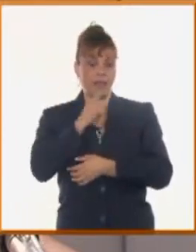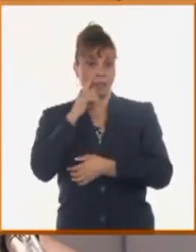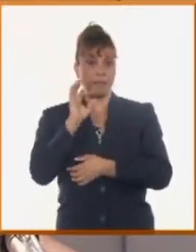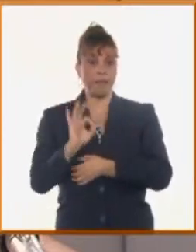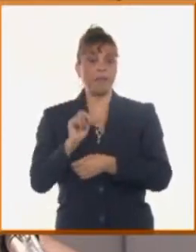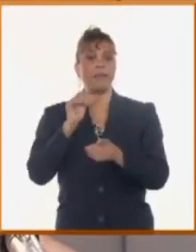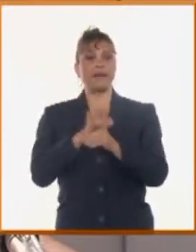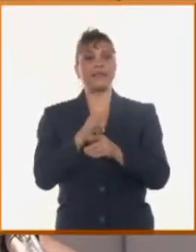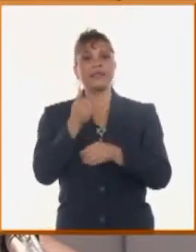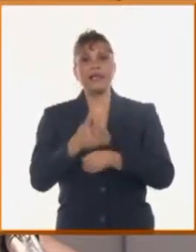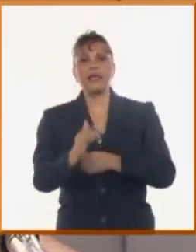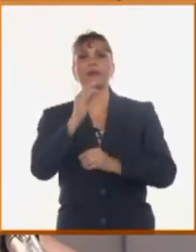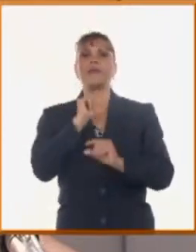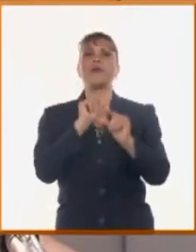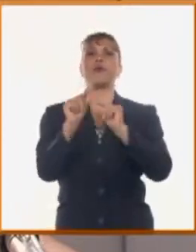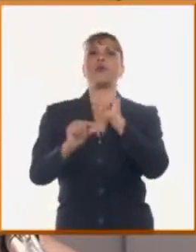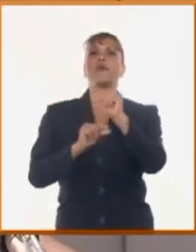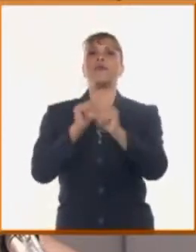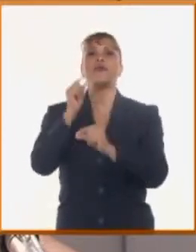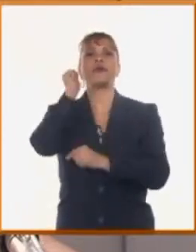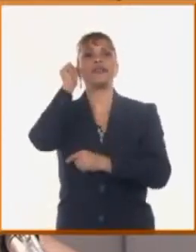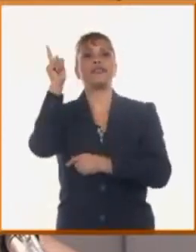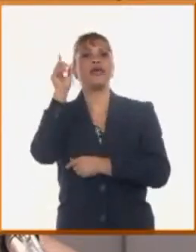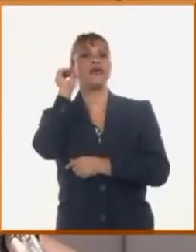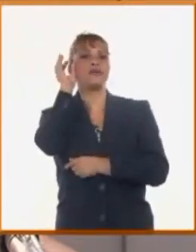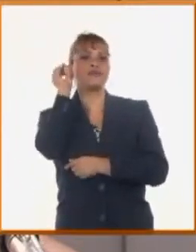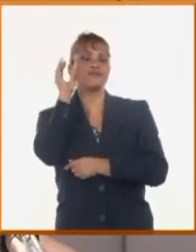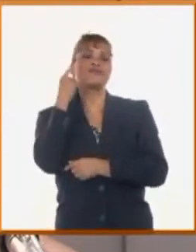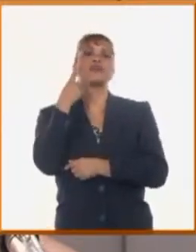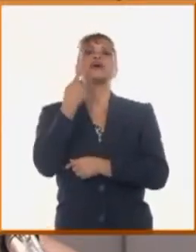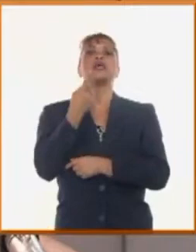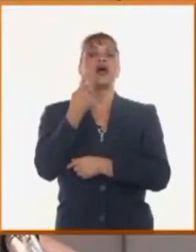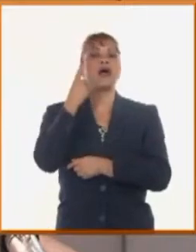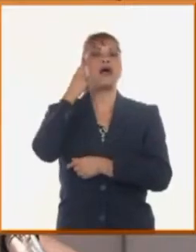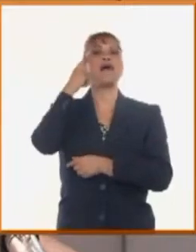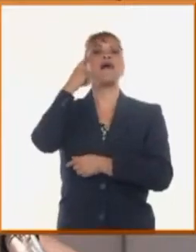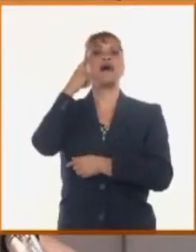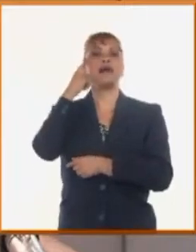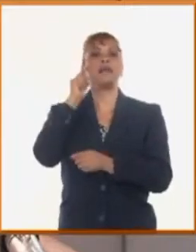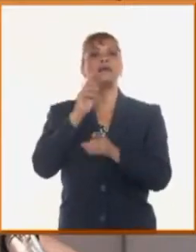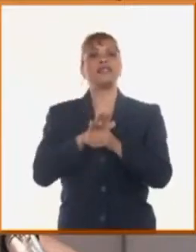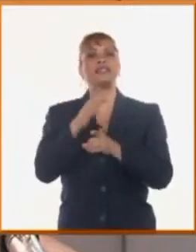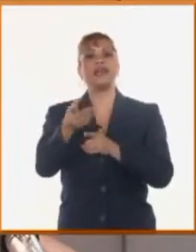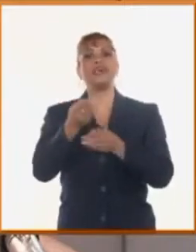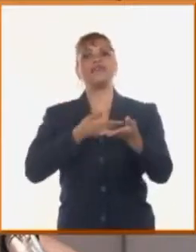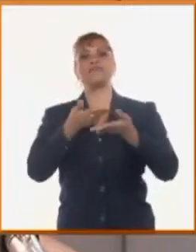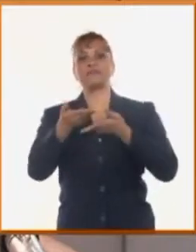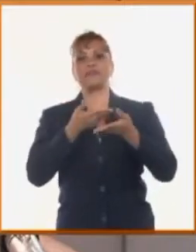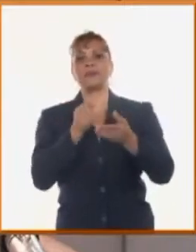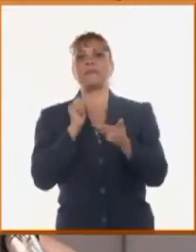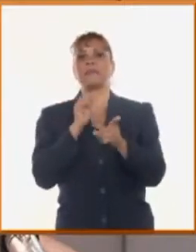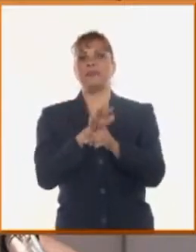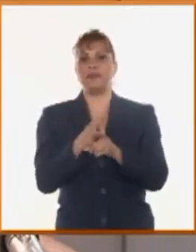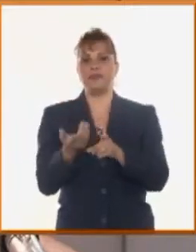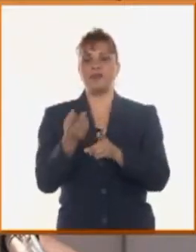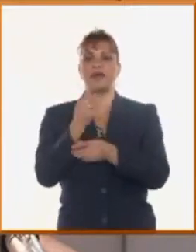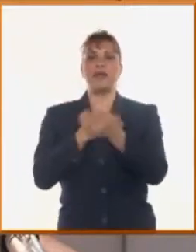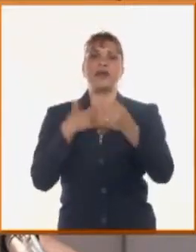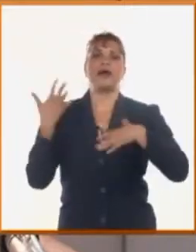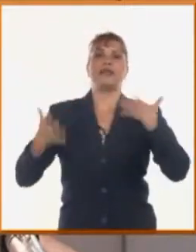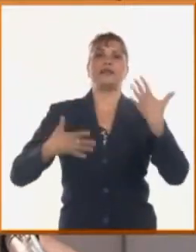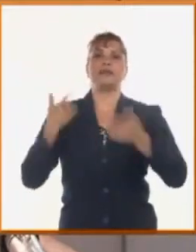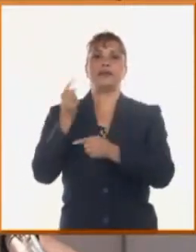a aparecer ideas innovadoras que nos dieron la posibilidad a nosotros de consolidar la actividad comercial como una de las actividades fundamentales de la